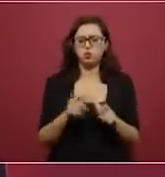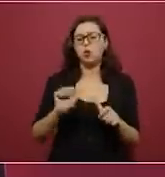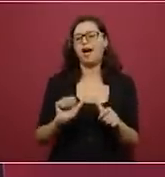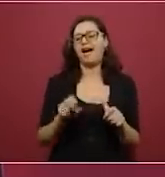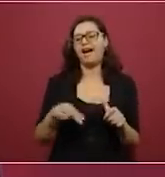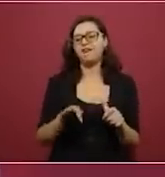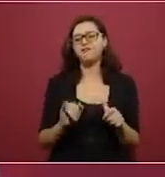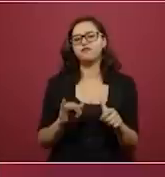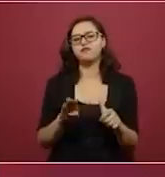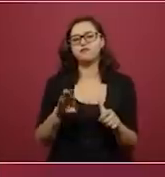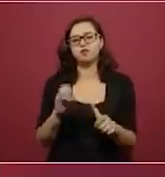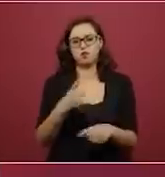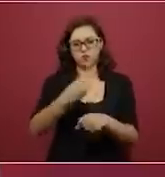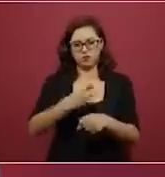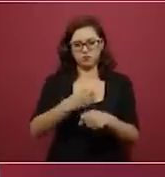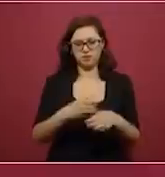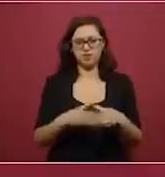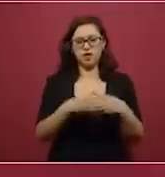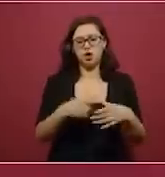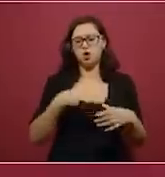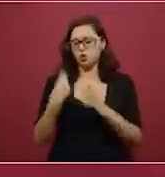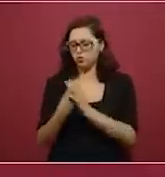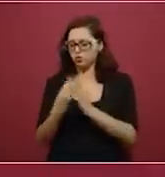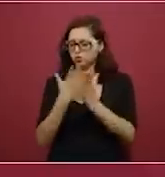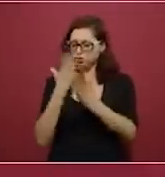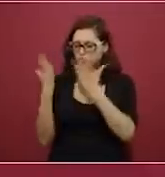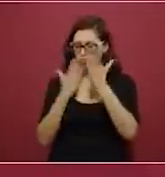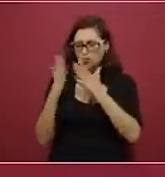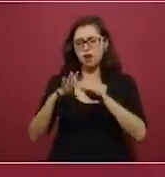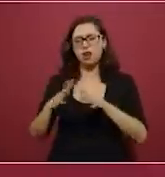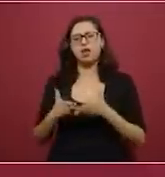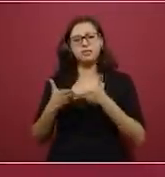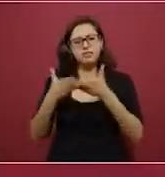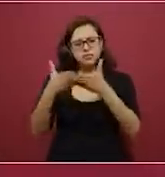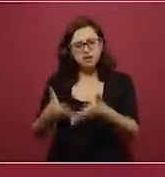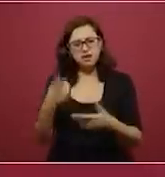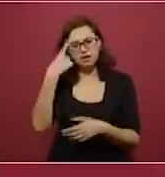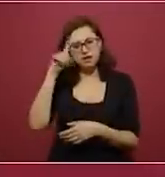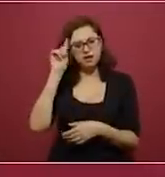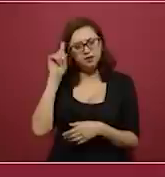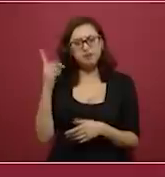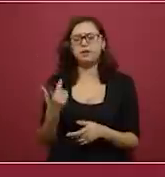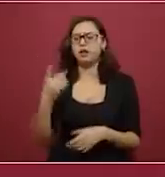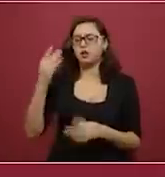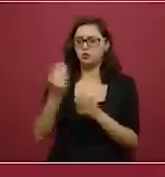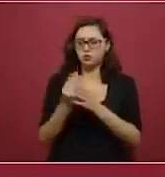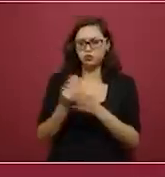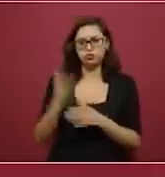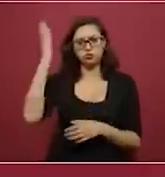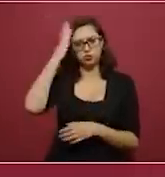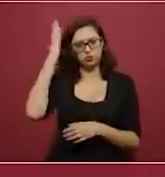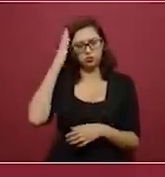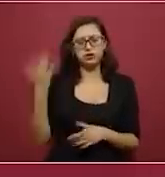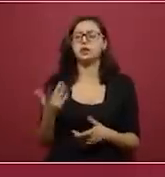cursos el curso de la escuela naval curso de mando diplomado de estado mayor con una